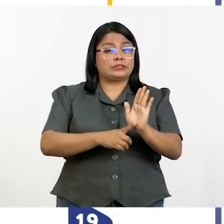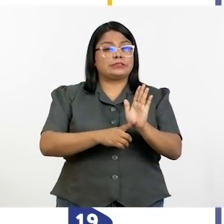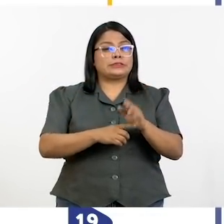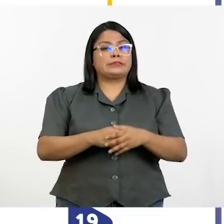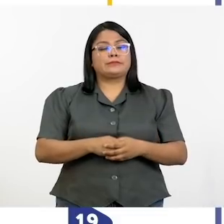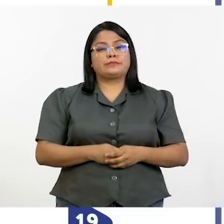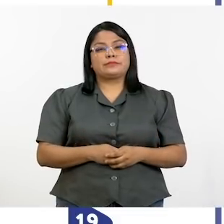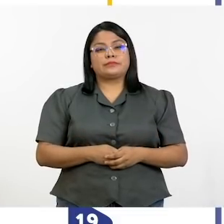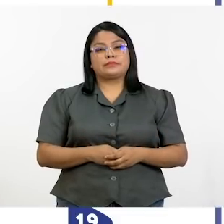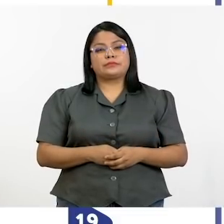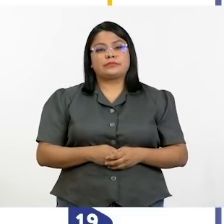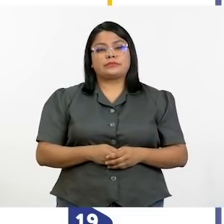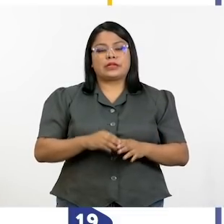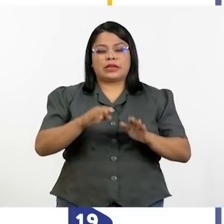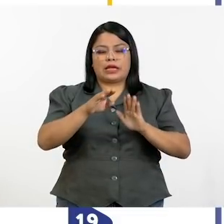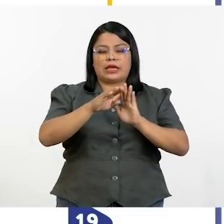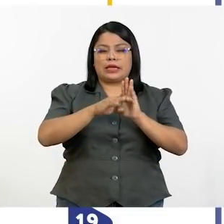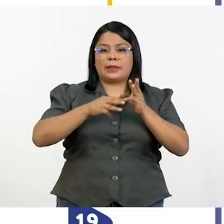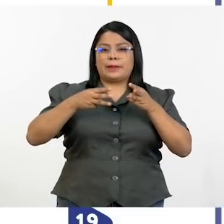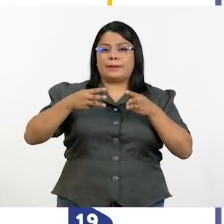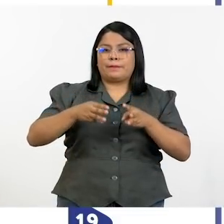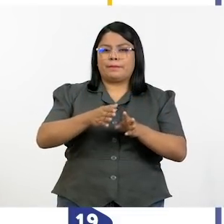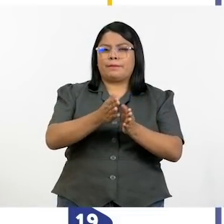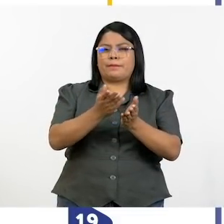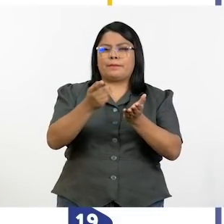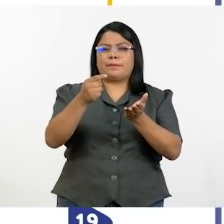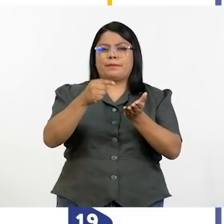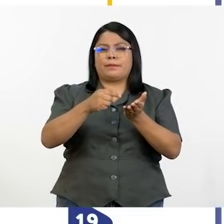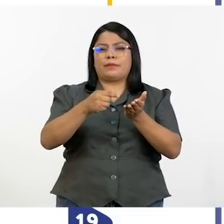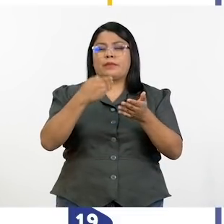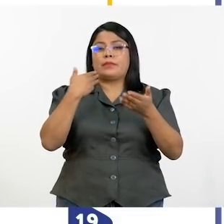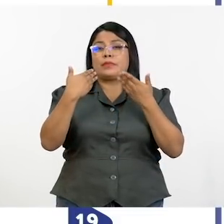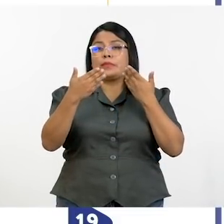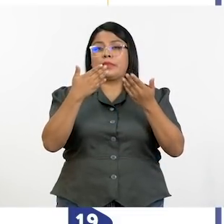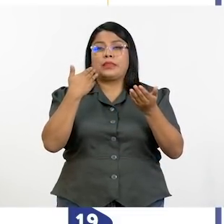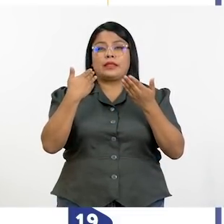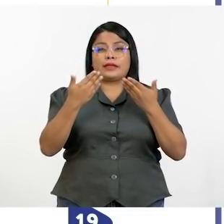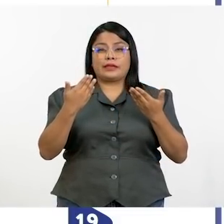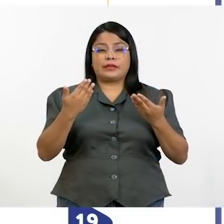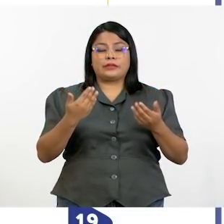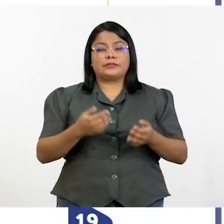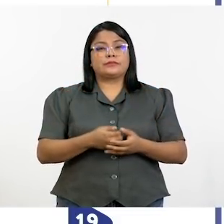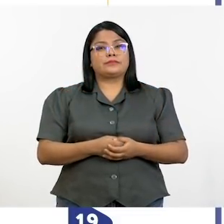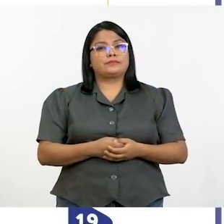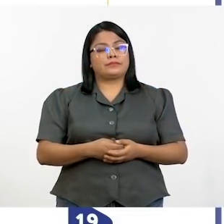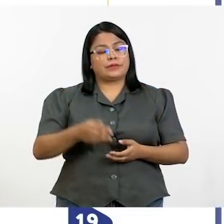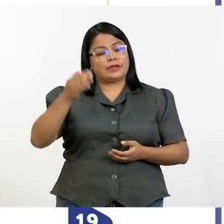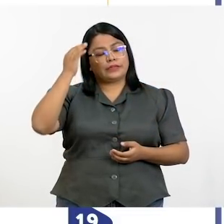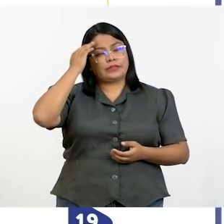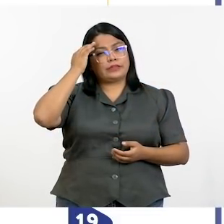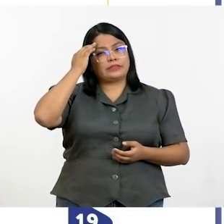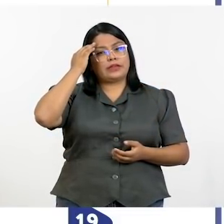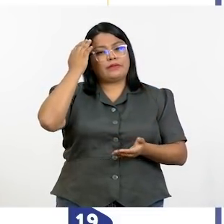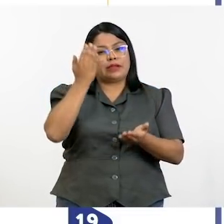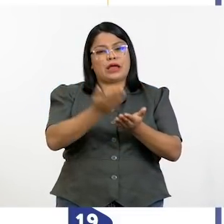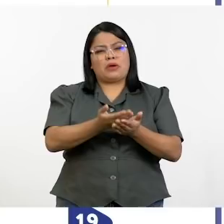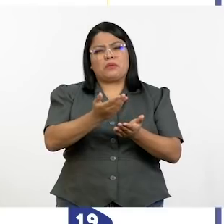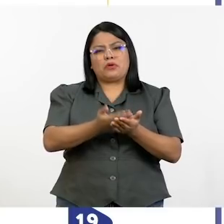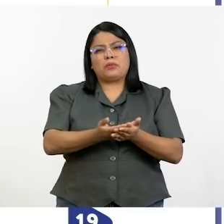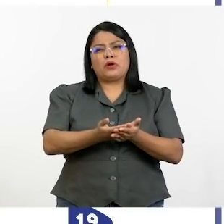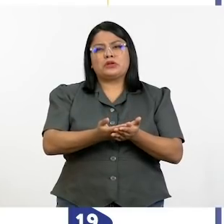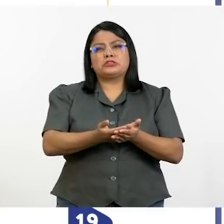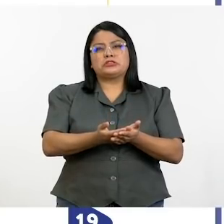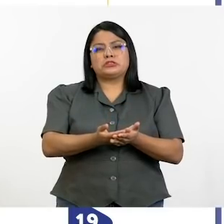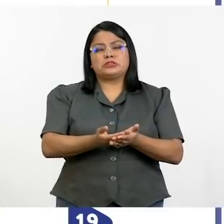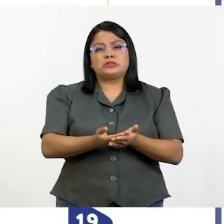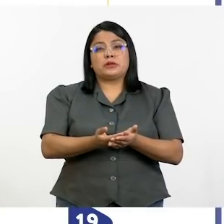estudio. En la guía metodológica, las orientaciones del apartado le dan a conocer los